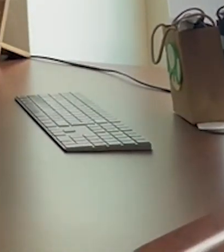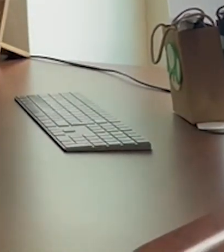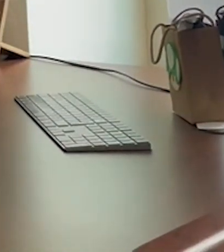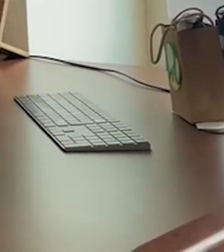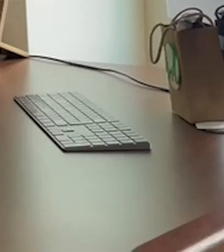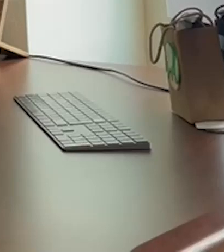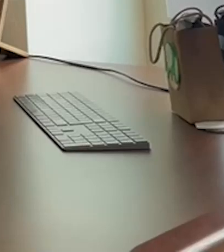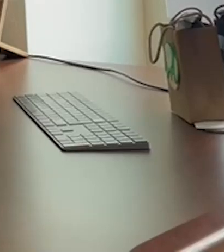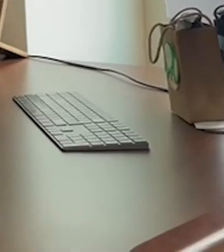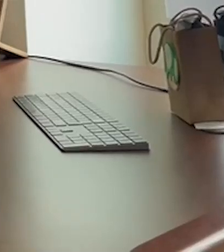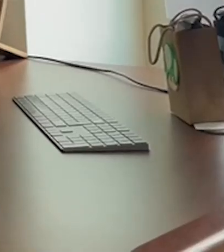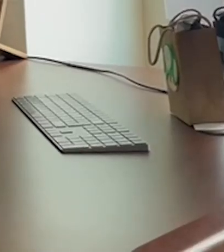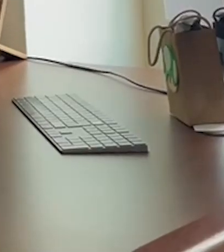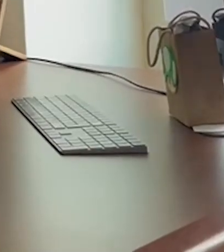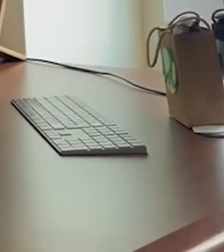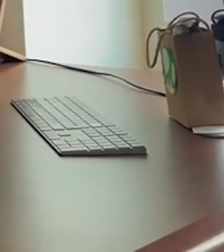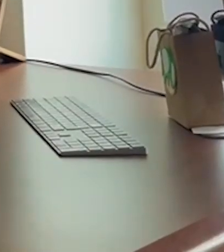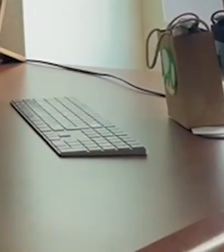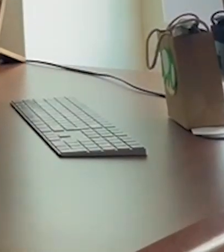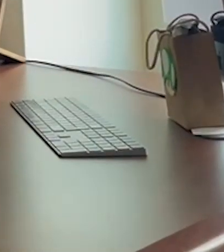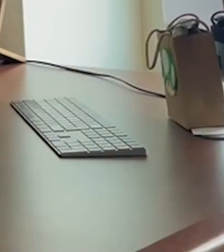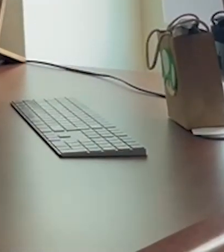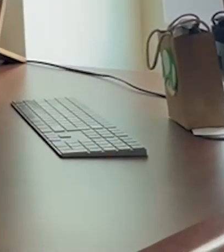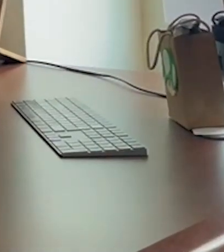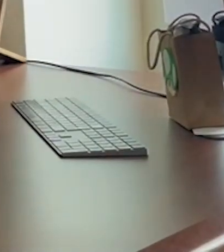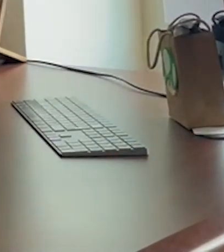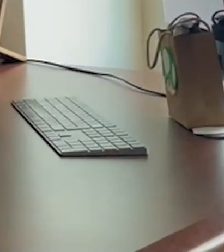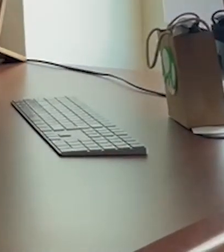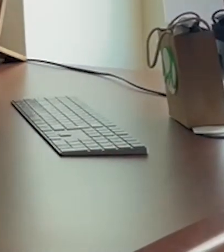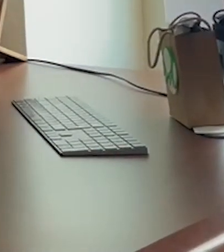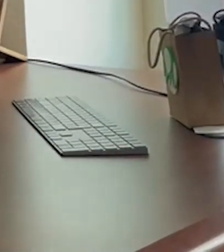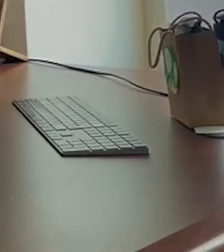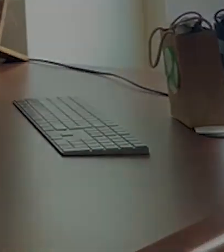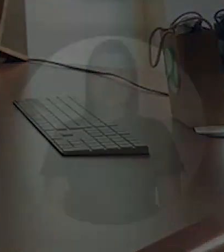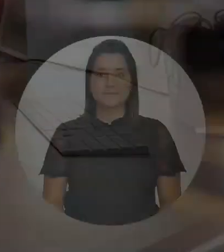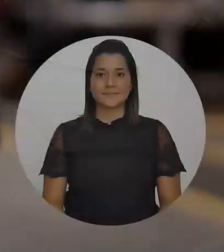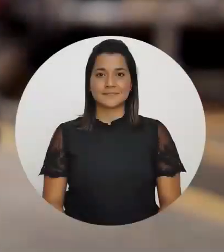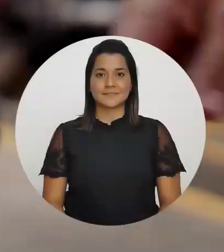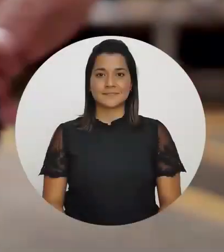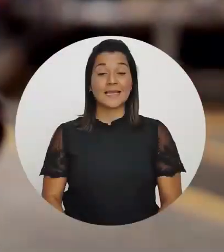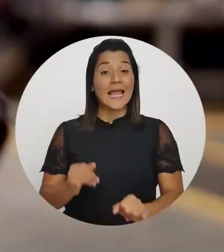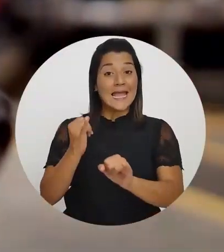de terminar el túnel de la galera en tiempo o antes.